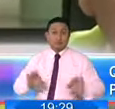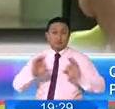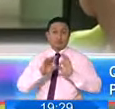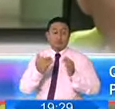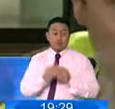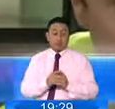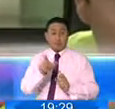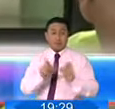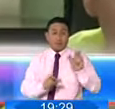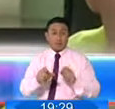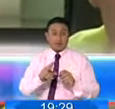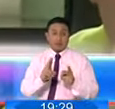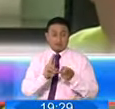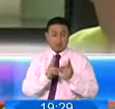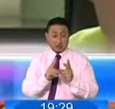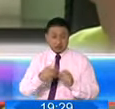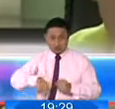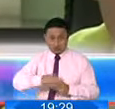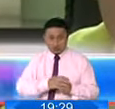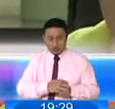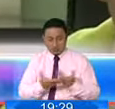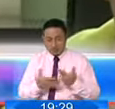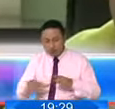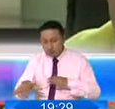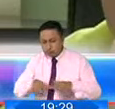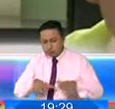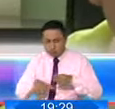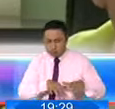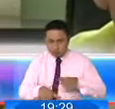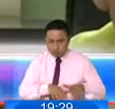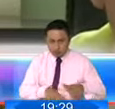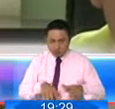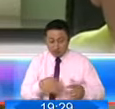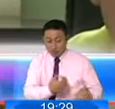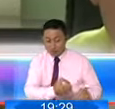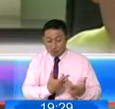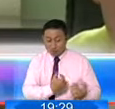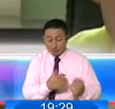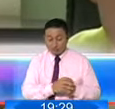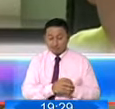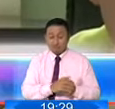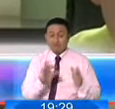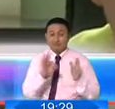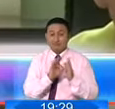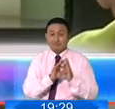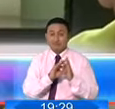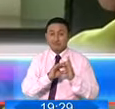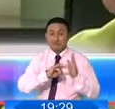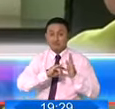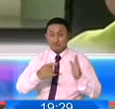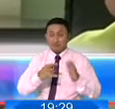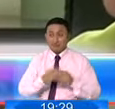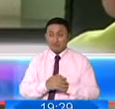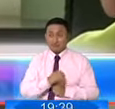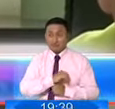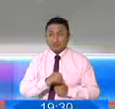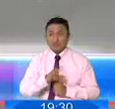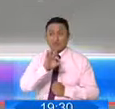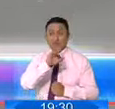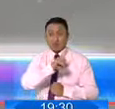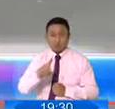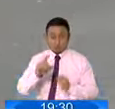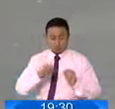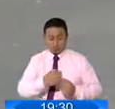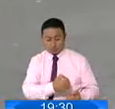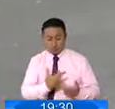con las personas, con nuestros ciudadanos, apoyados con los medios informáticos, los medios que disponemos, técnicos también, del 911.